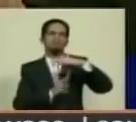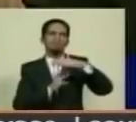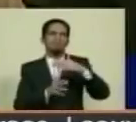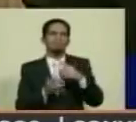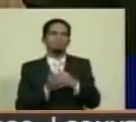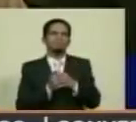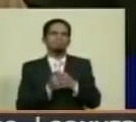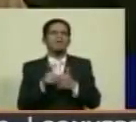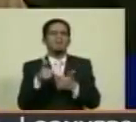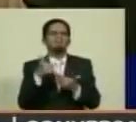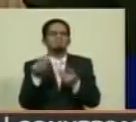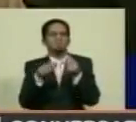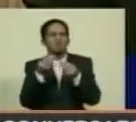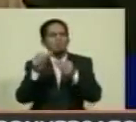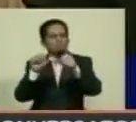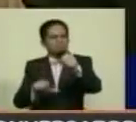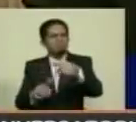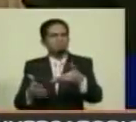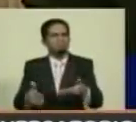venezolanos. ¿En qué está eso? Sí.